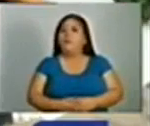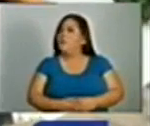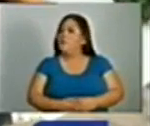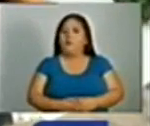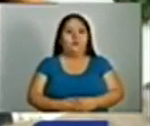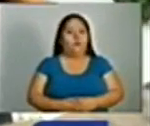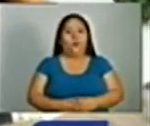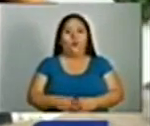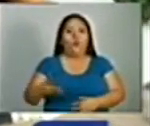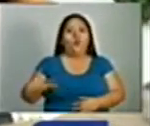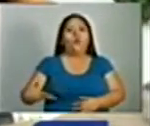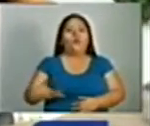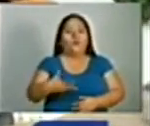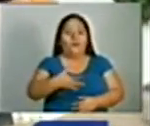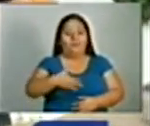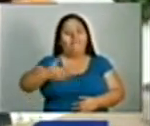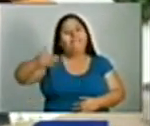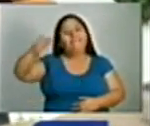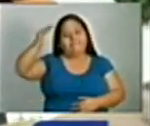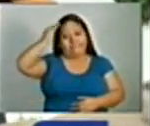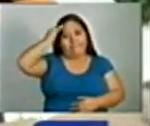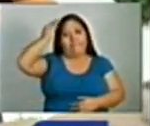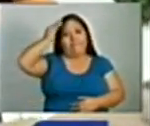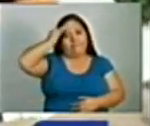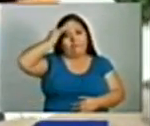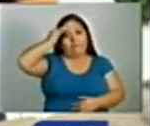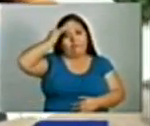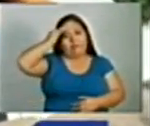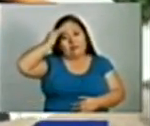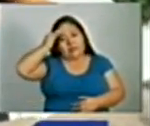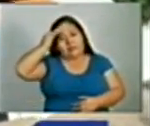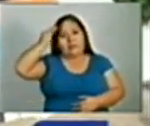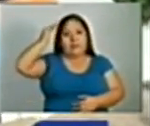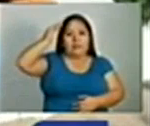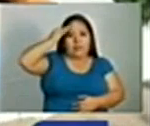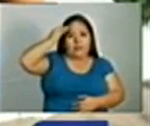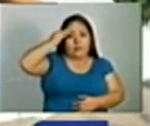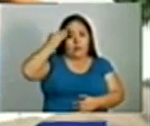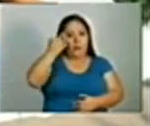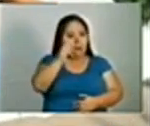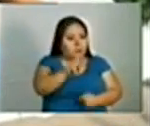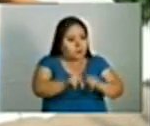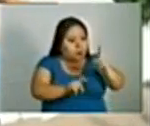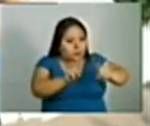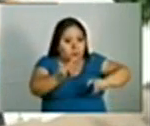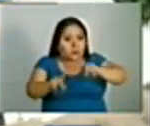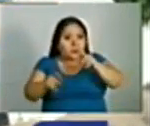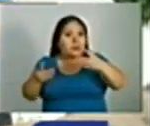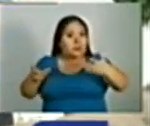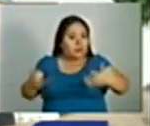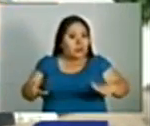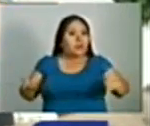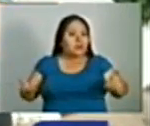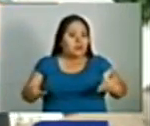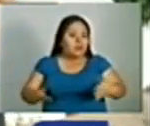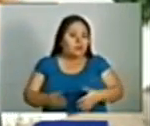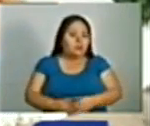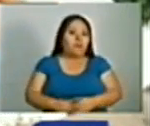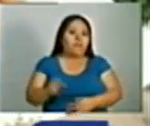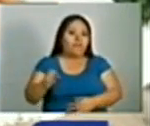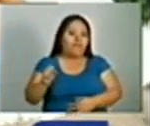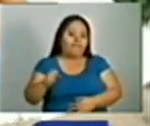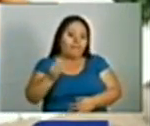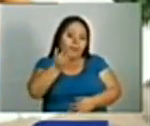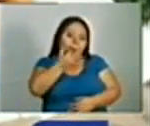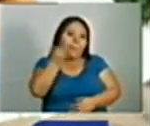No dejamos de reconocer que sí, mucho de la investigación que ellas hicieron es